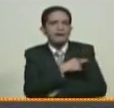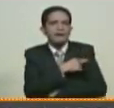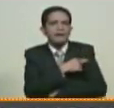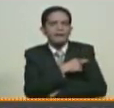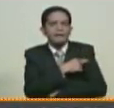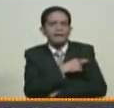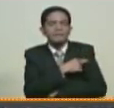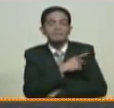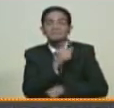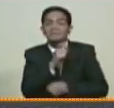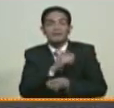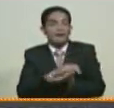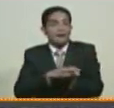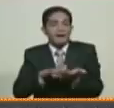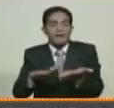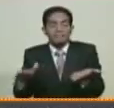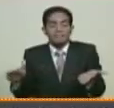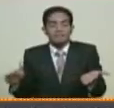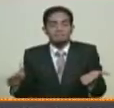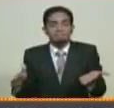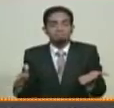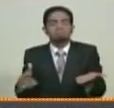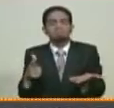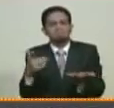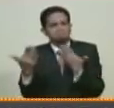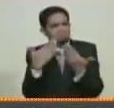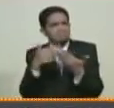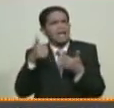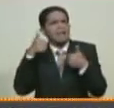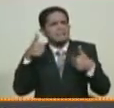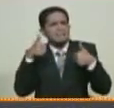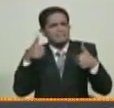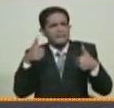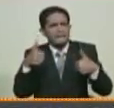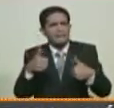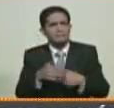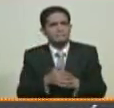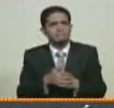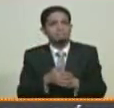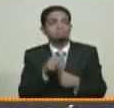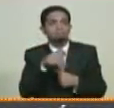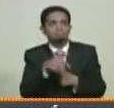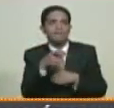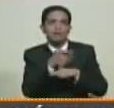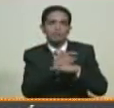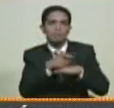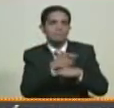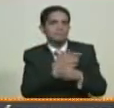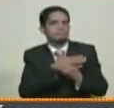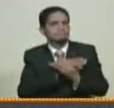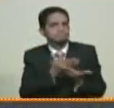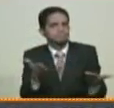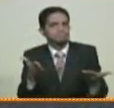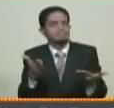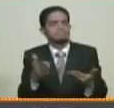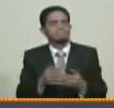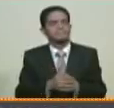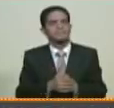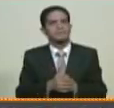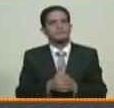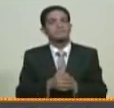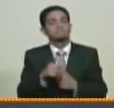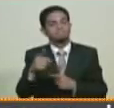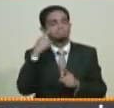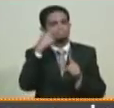de manera gratuita de calidad por el gobierno de nicolás maduro vayan